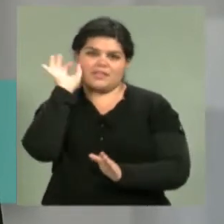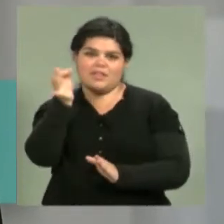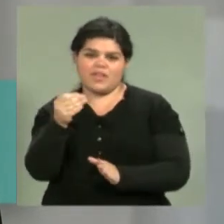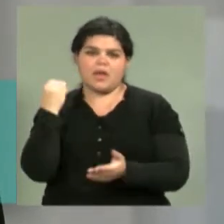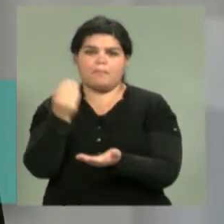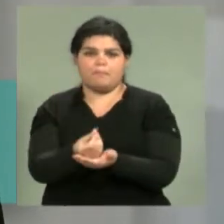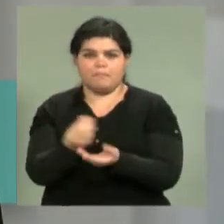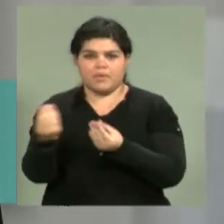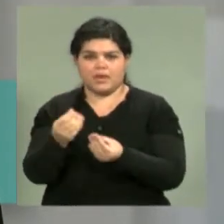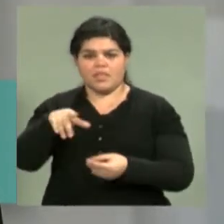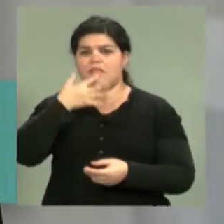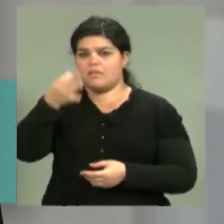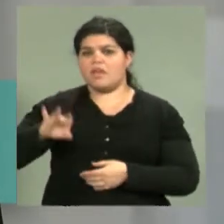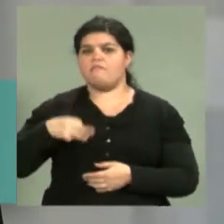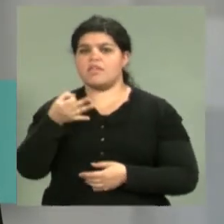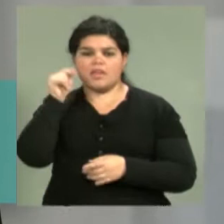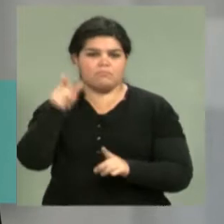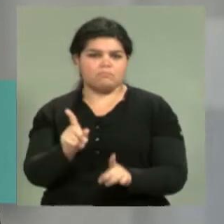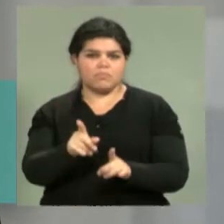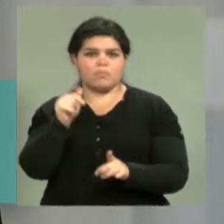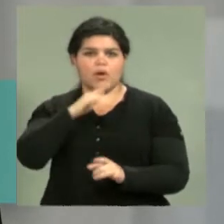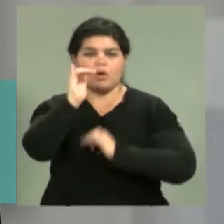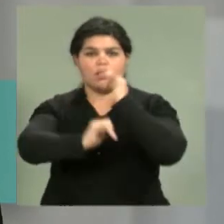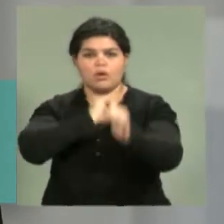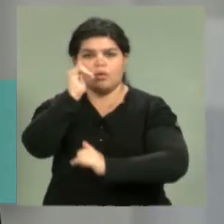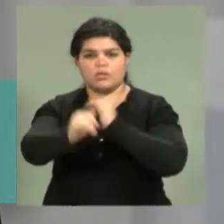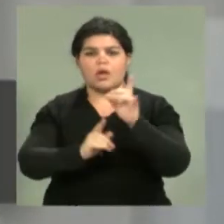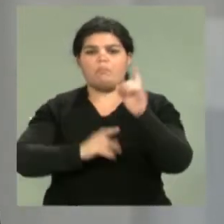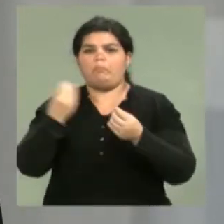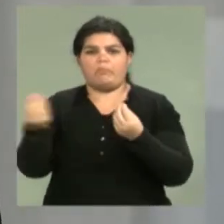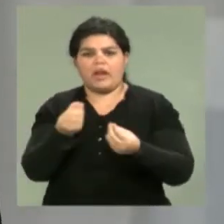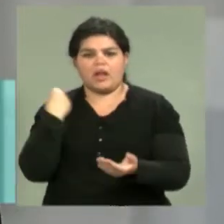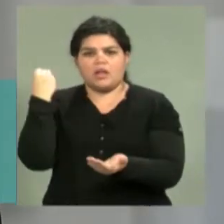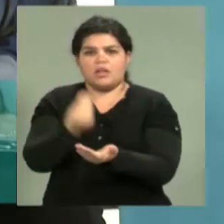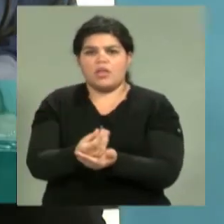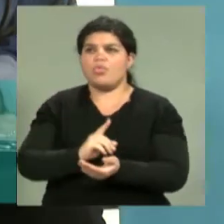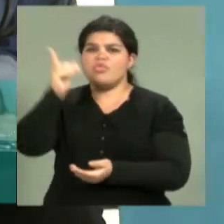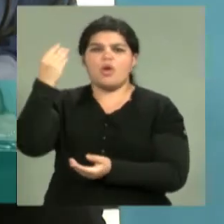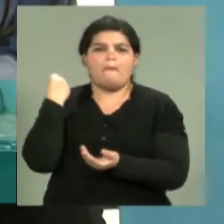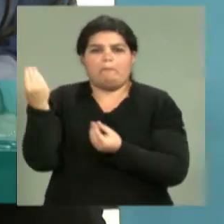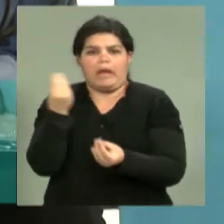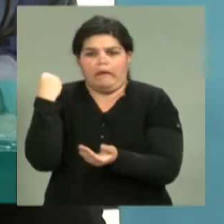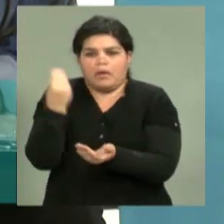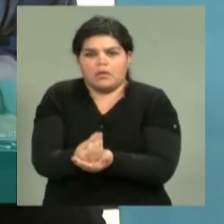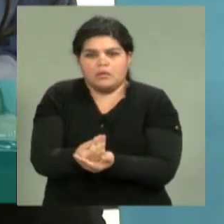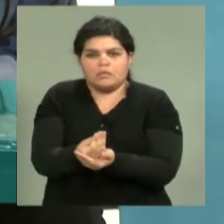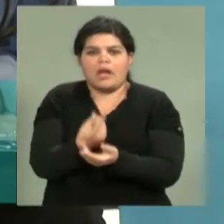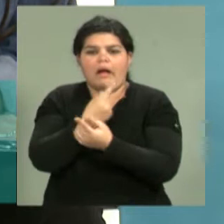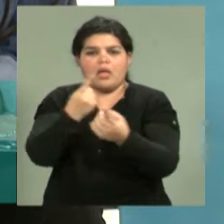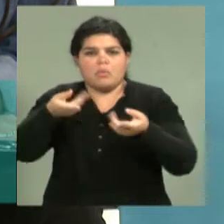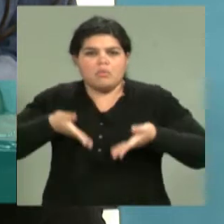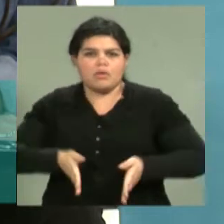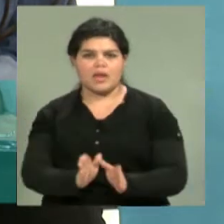la vida verdadera pasa por ahí, por manifestar el propósito eterno de Dios. Yo creo que cada ser humano nace para